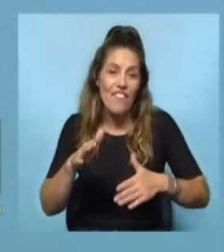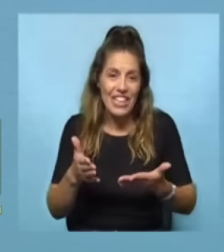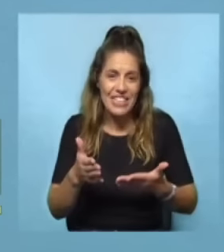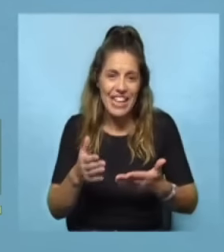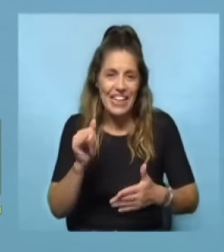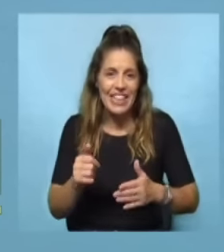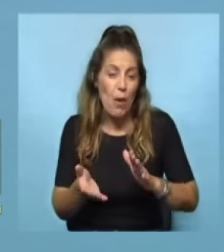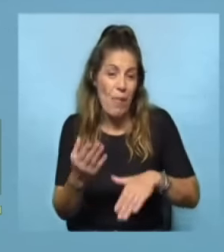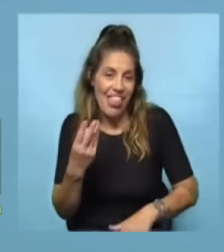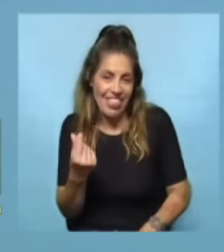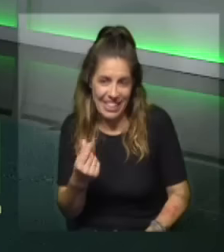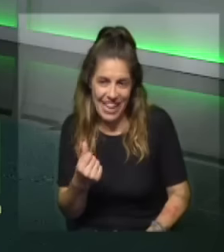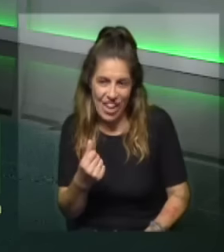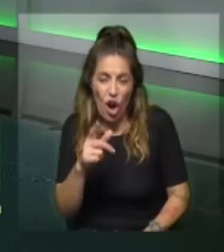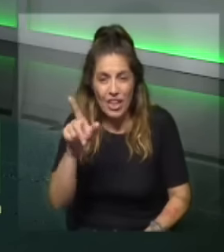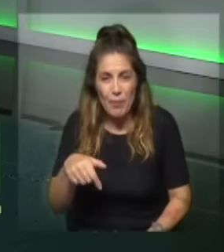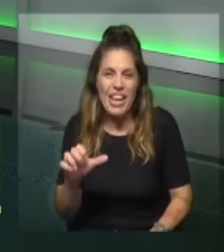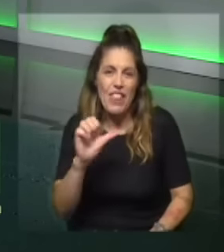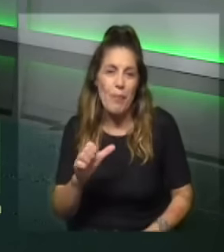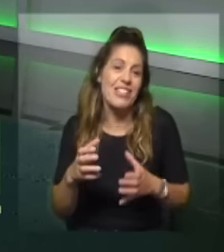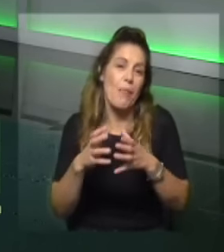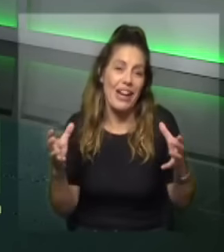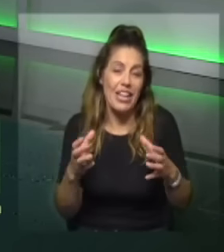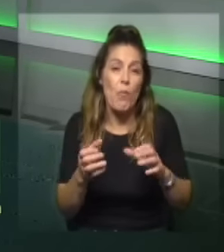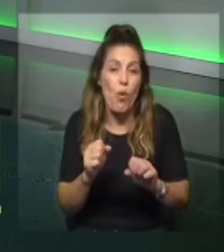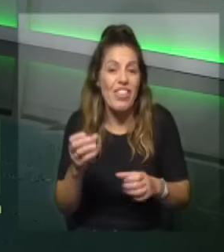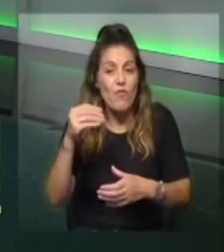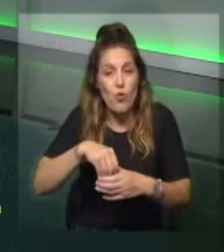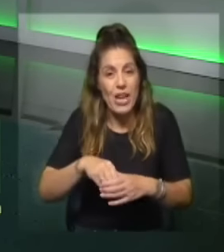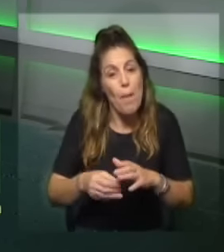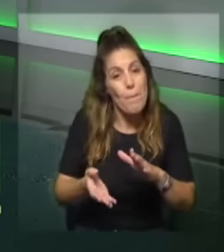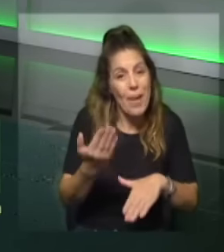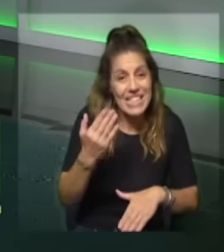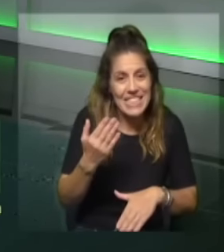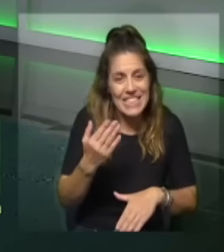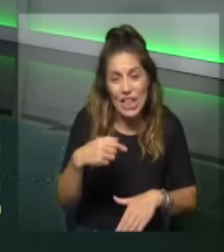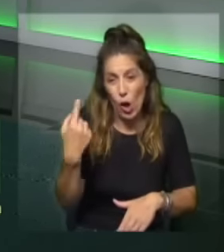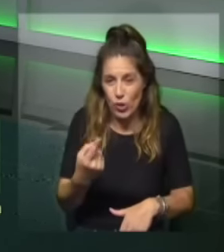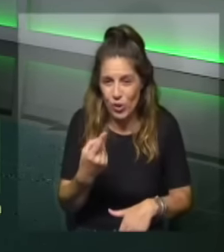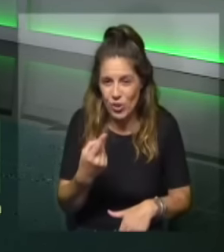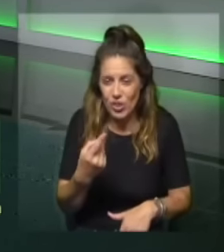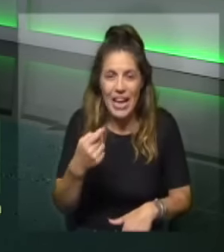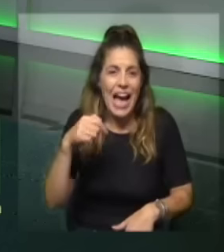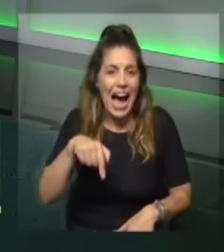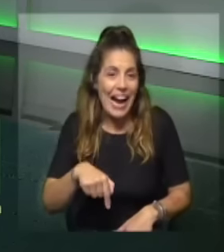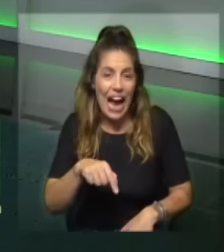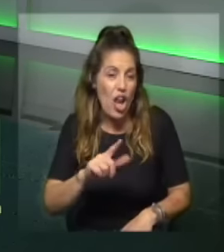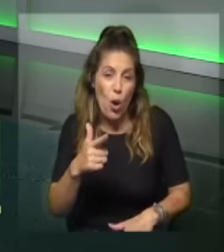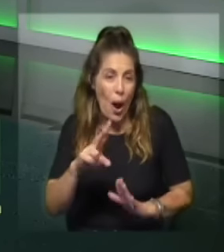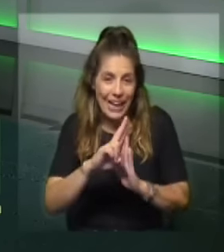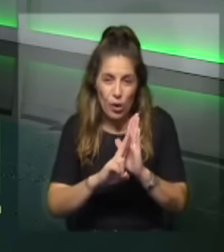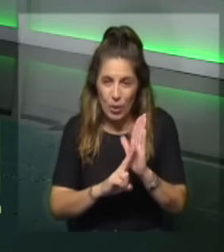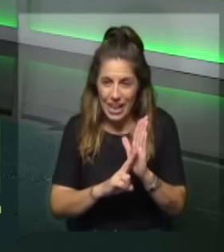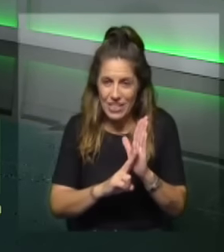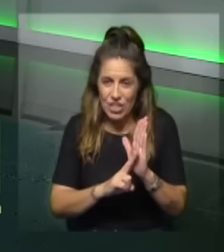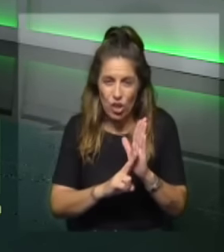quien tiene más dinero quien viene de empresas más grandes puede influir más que otros entonces eh en nuestro país no existe regulación al respecto